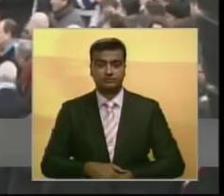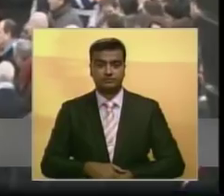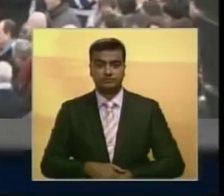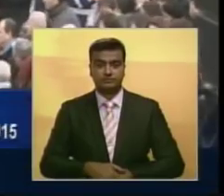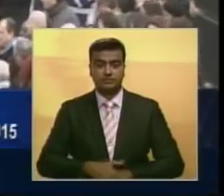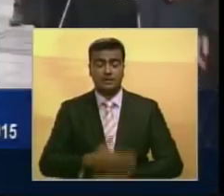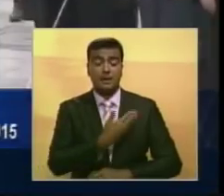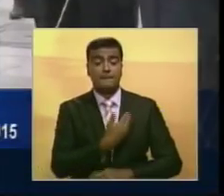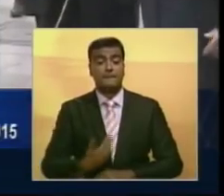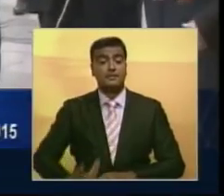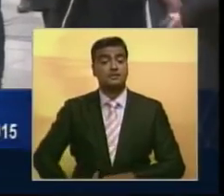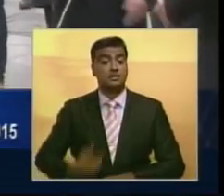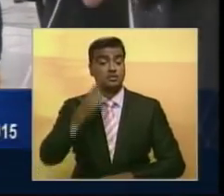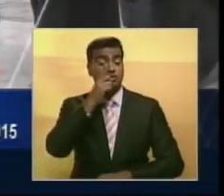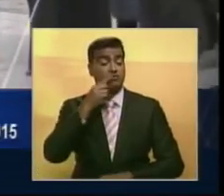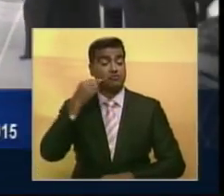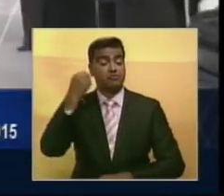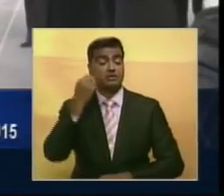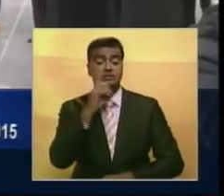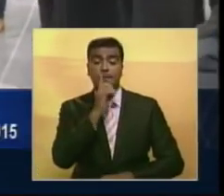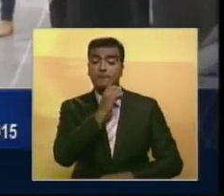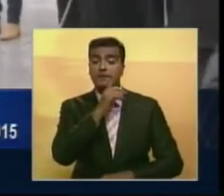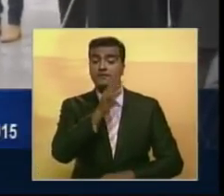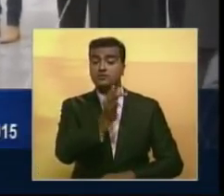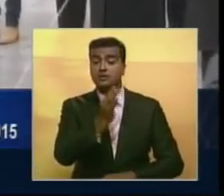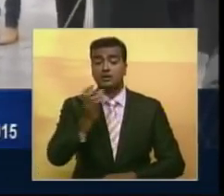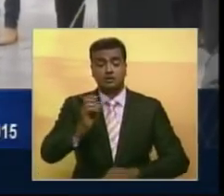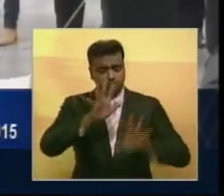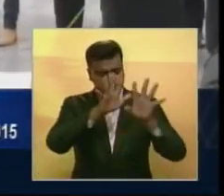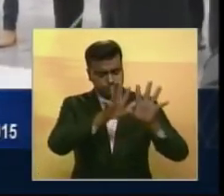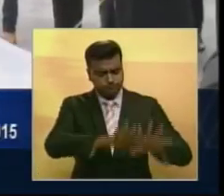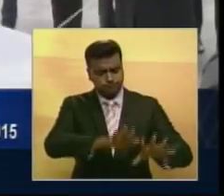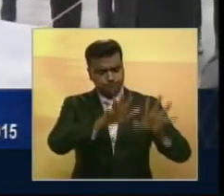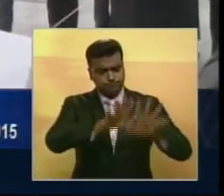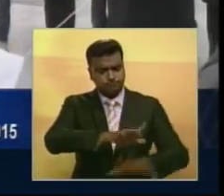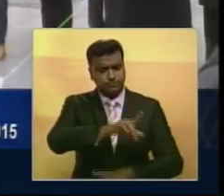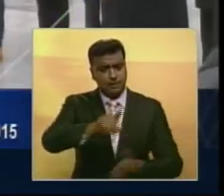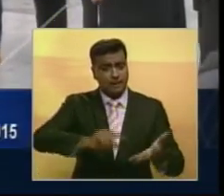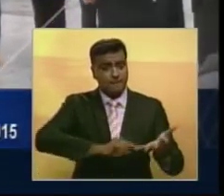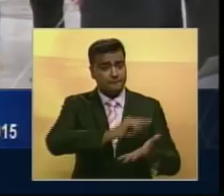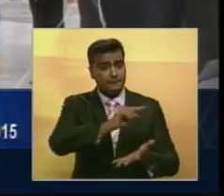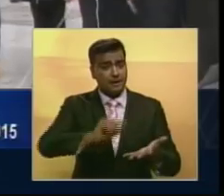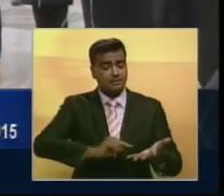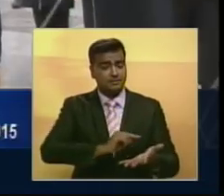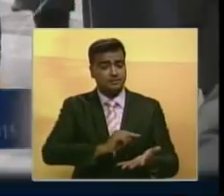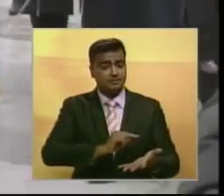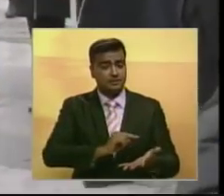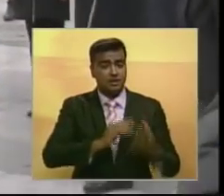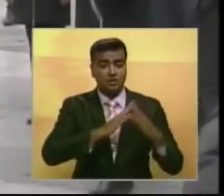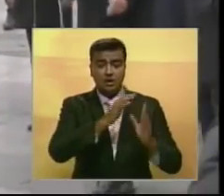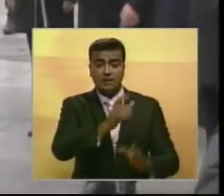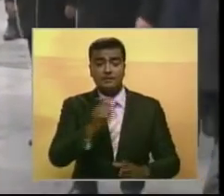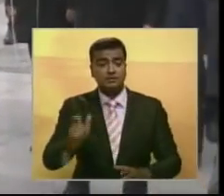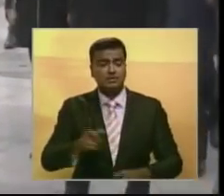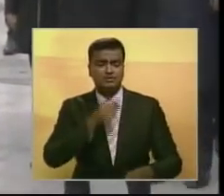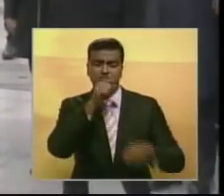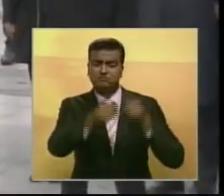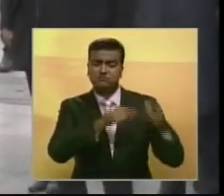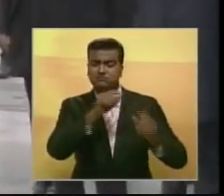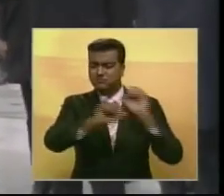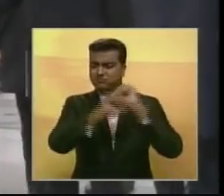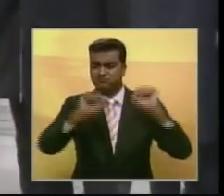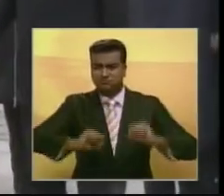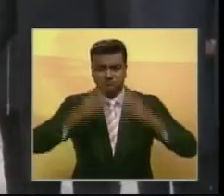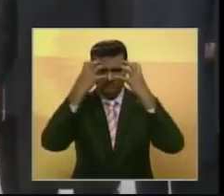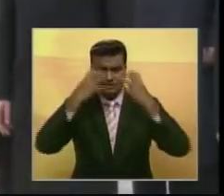El presidente de Francia, François Hollande, rindió homenaje en la Plaza de la República a las víctimas de todos los ataques terroristas